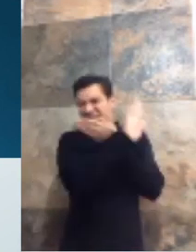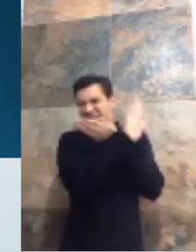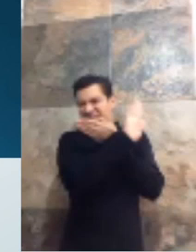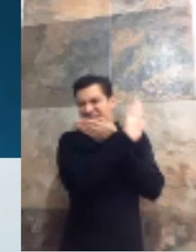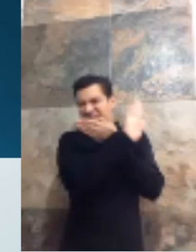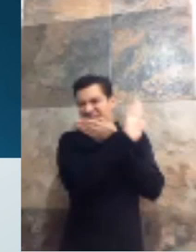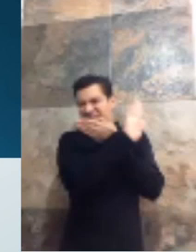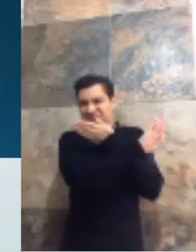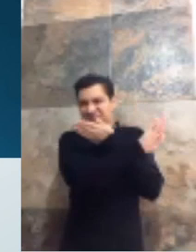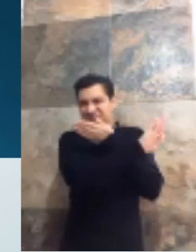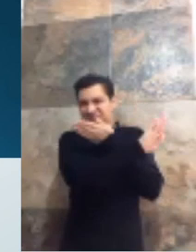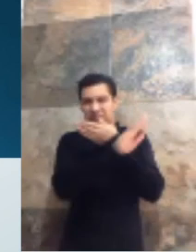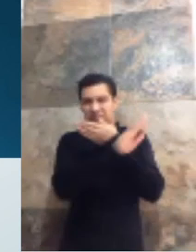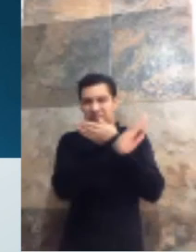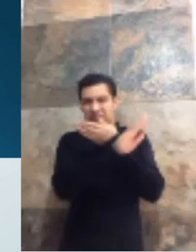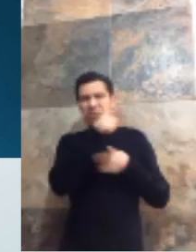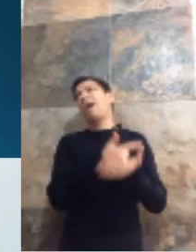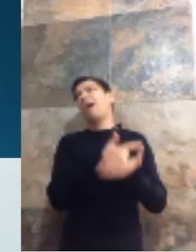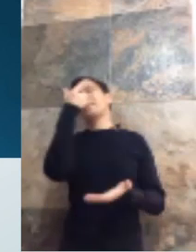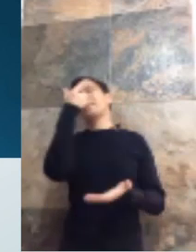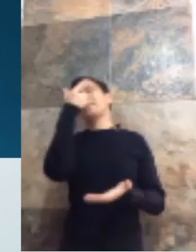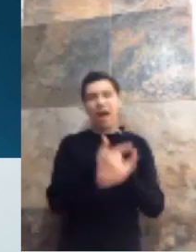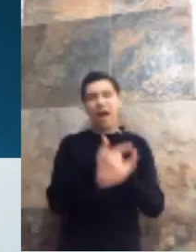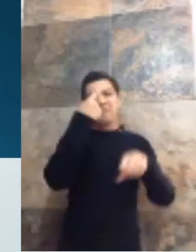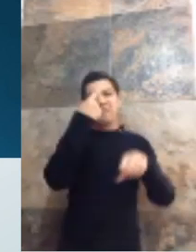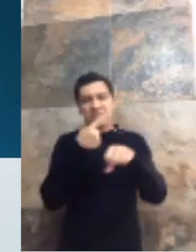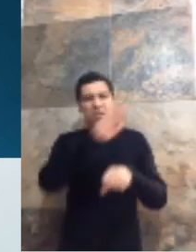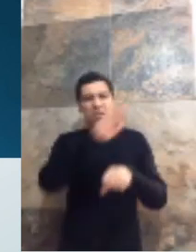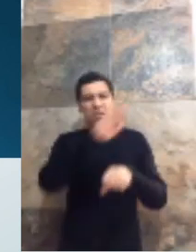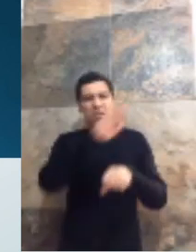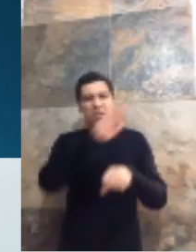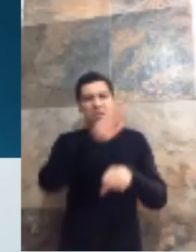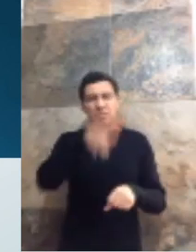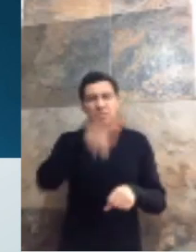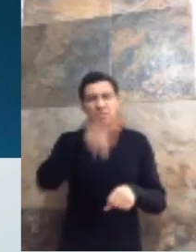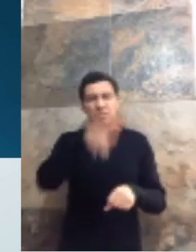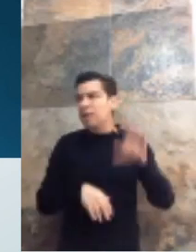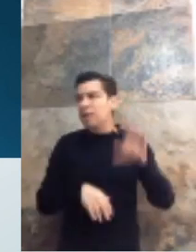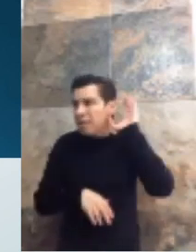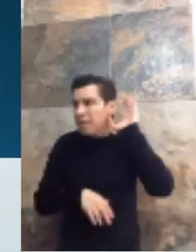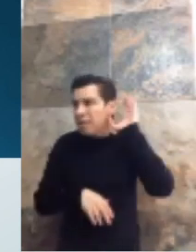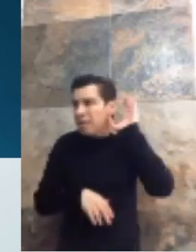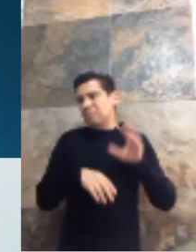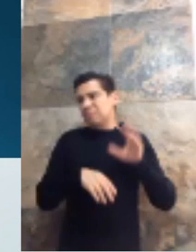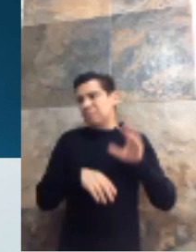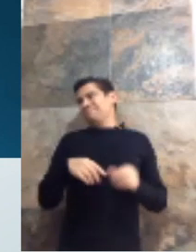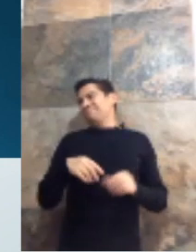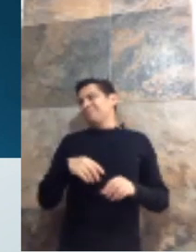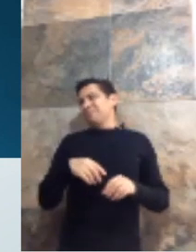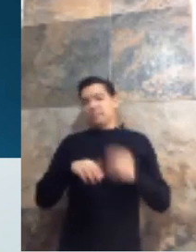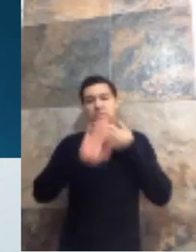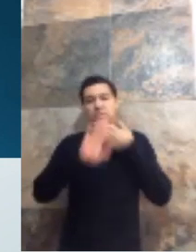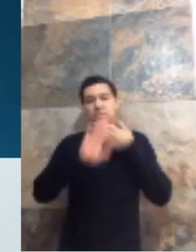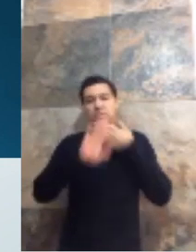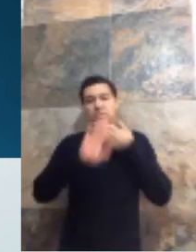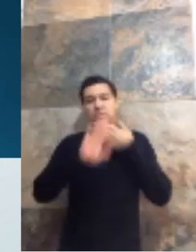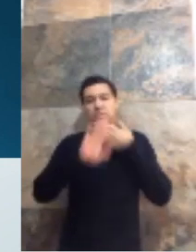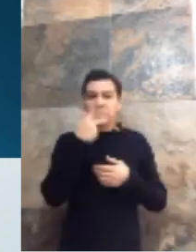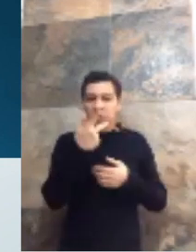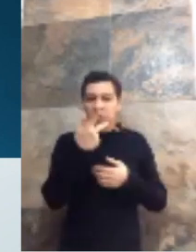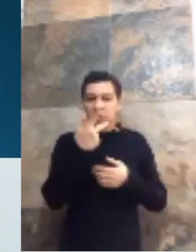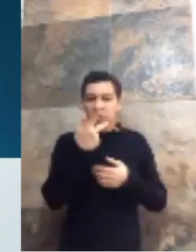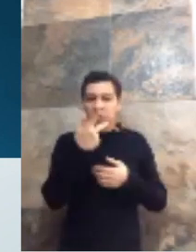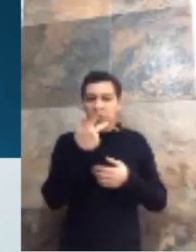de tragedia que no puedo controlar. Eso es fundamental. La otra es ser cuidadosos con lo que